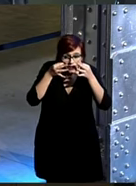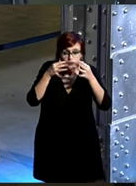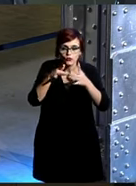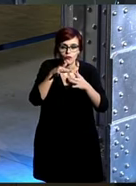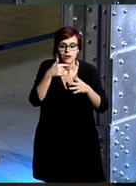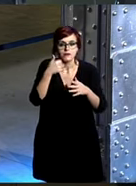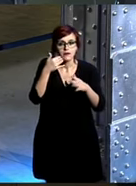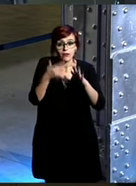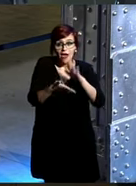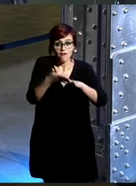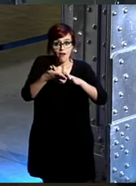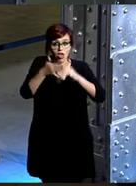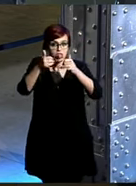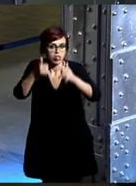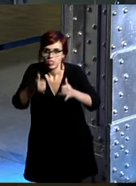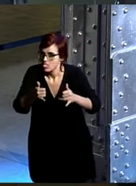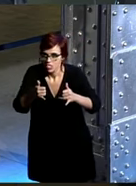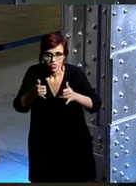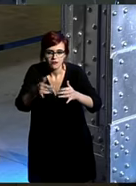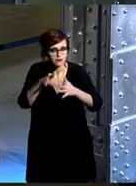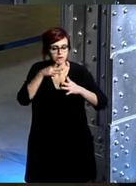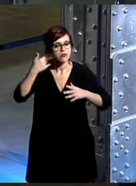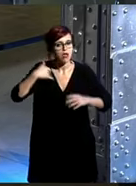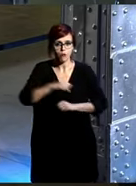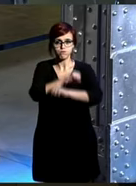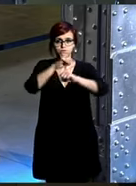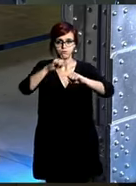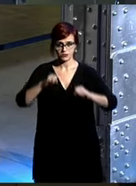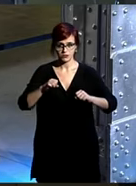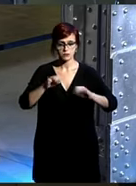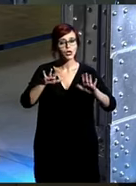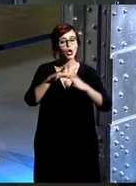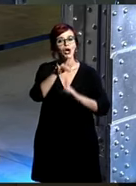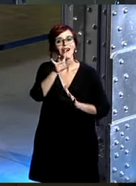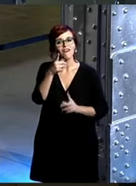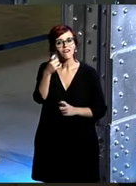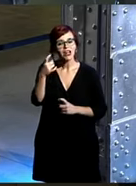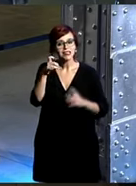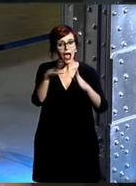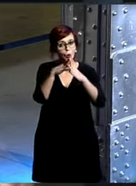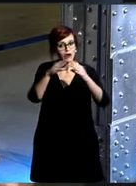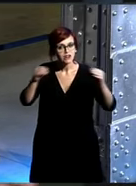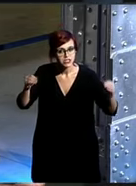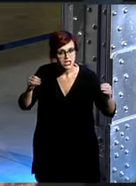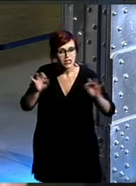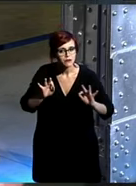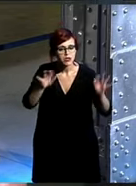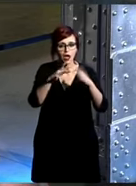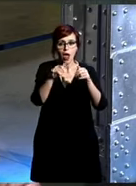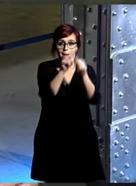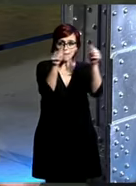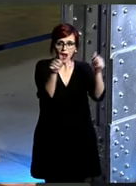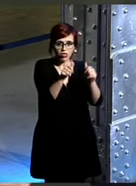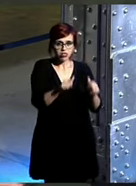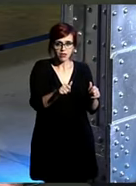viviendo, ¿no? Pero el problema es que hay un tercer espacio, que es la universidad, en el cual este cambio de paradigma yo creo que